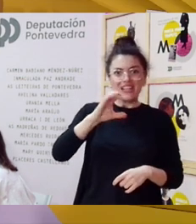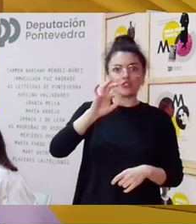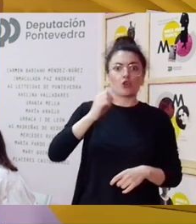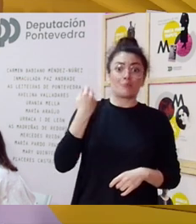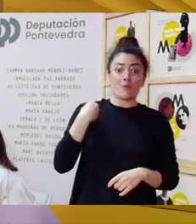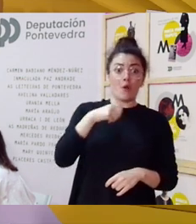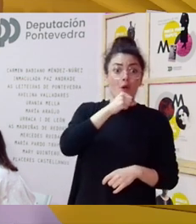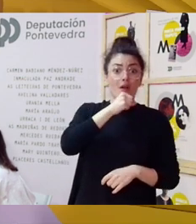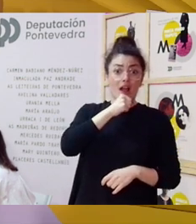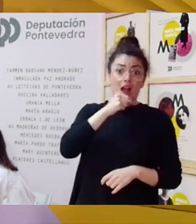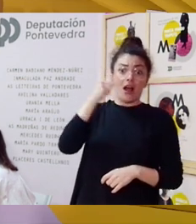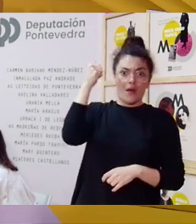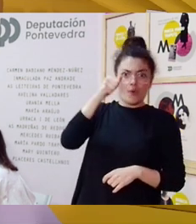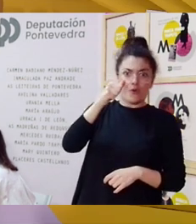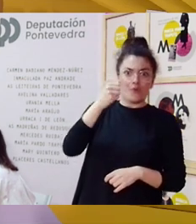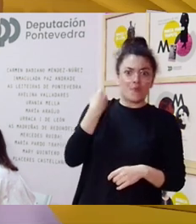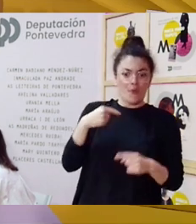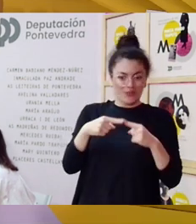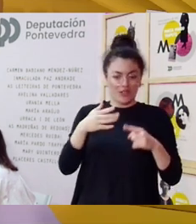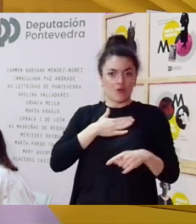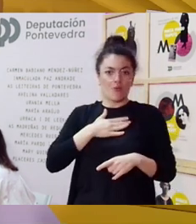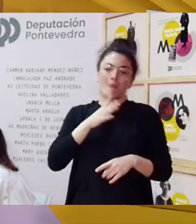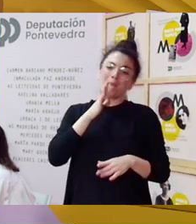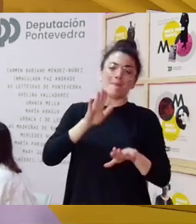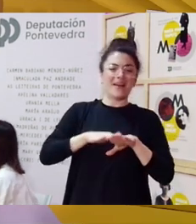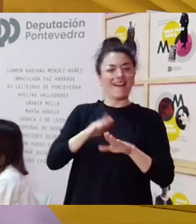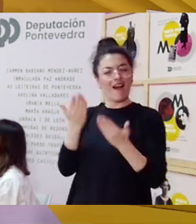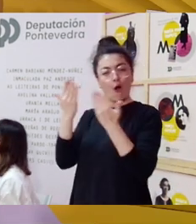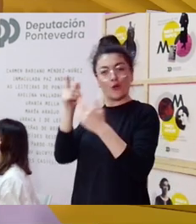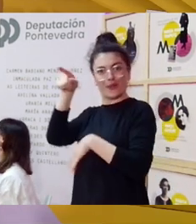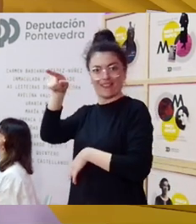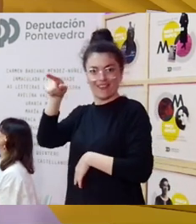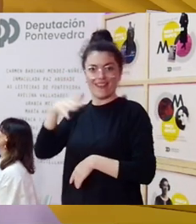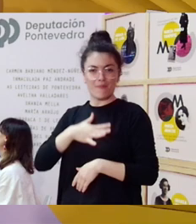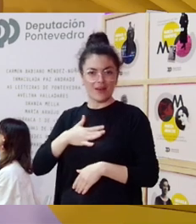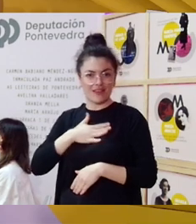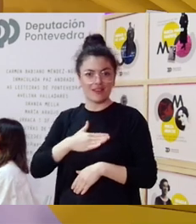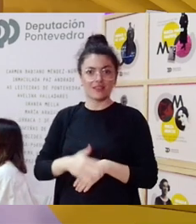ela, sí. E aí ela empezou